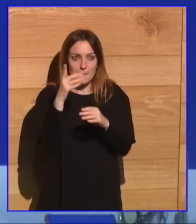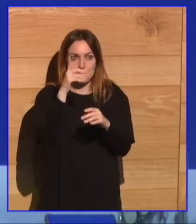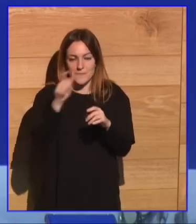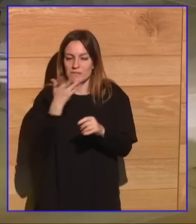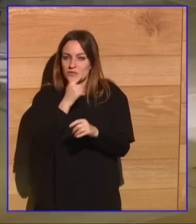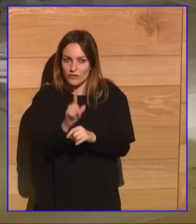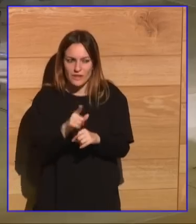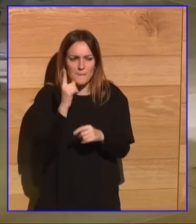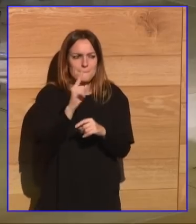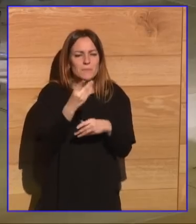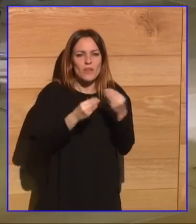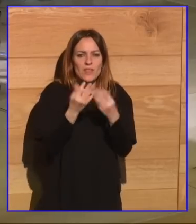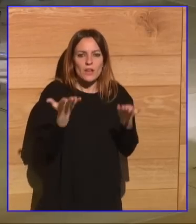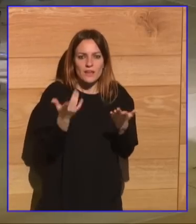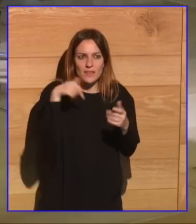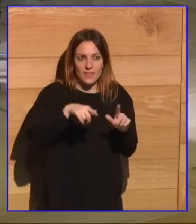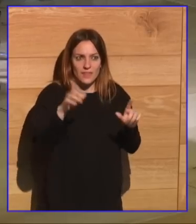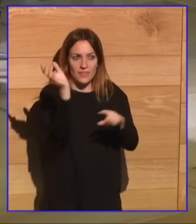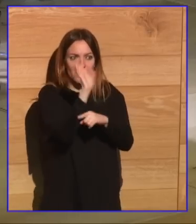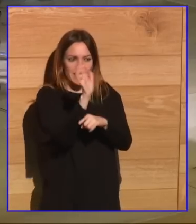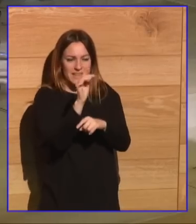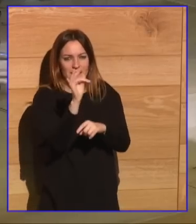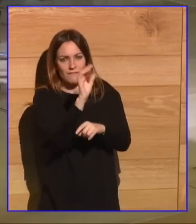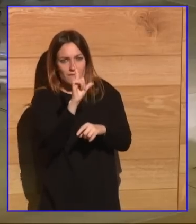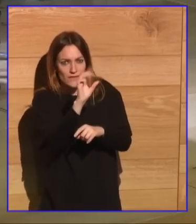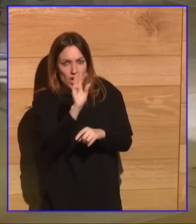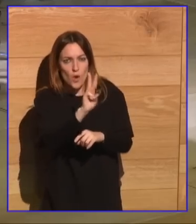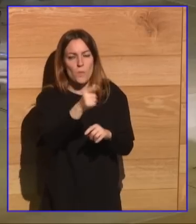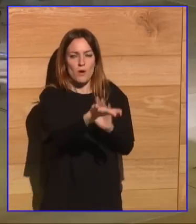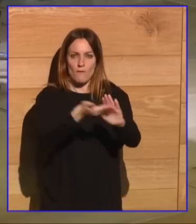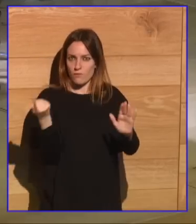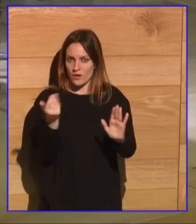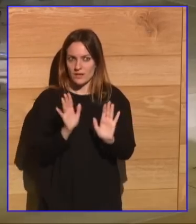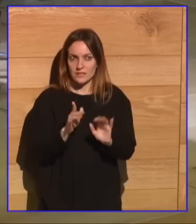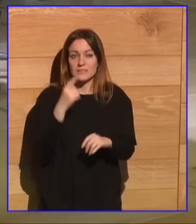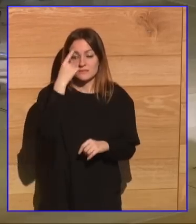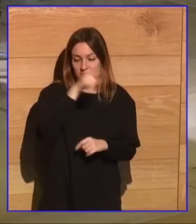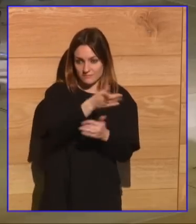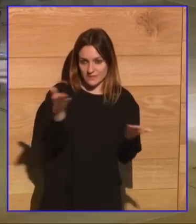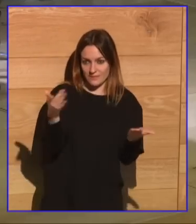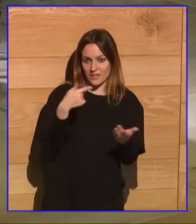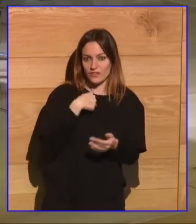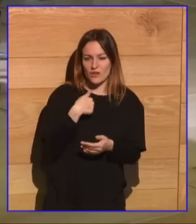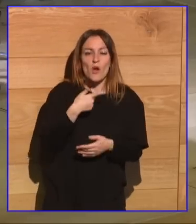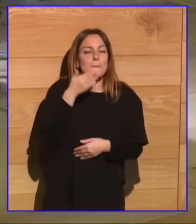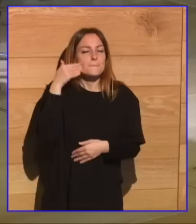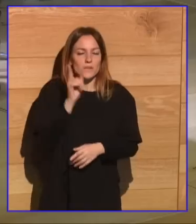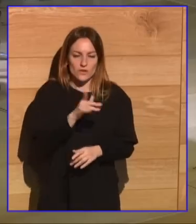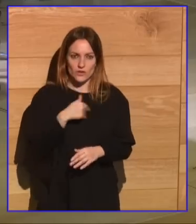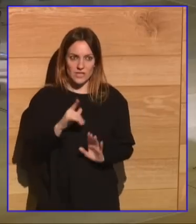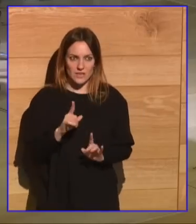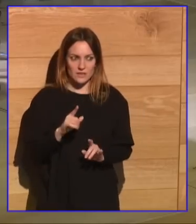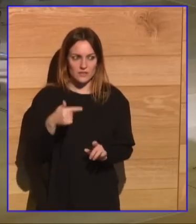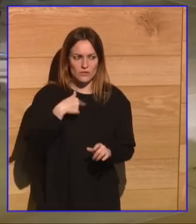es decir, Cineflow Pro, quitar. ¿Sabéis que yo, no quiero presumir, ¿sabéis que yo conservo aún una televisión